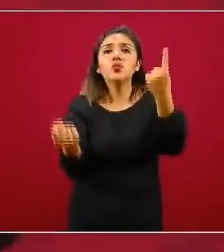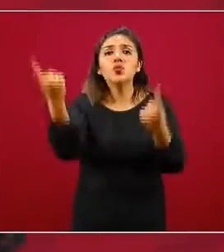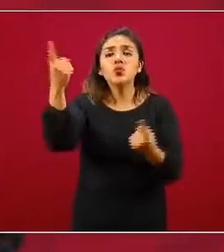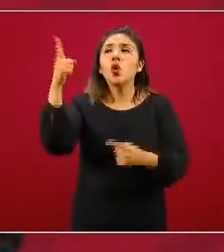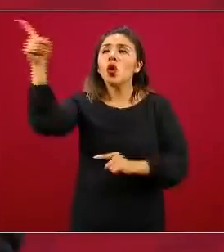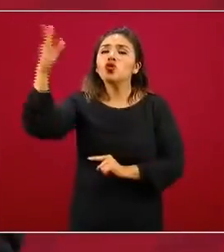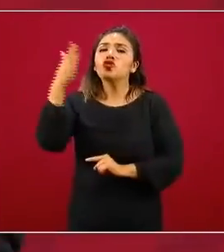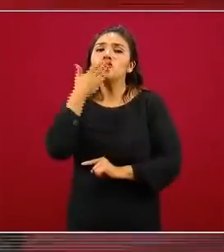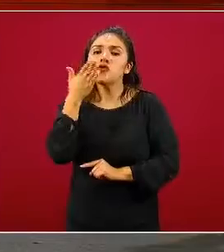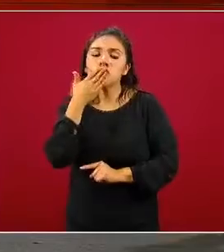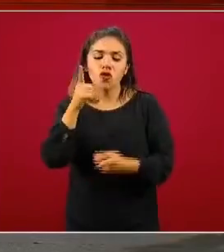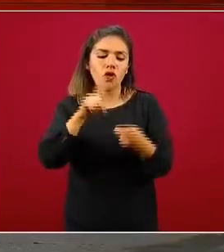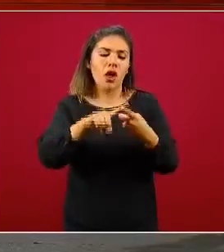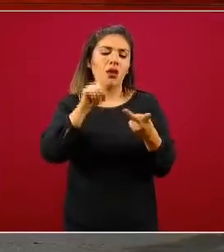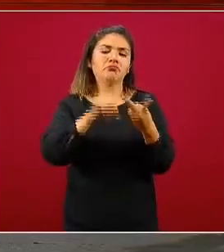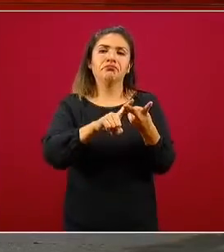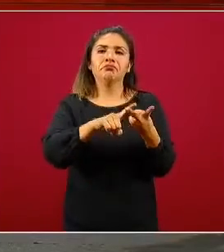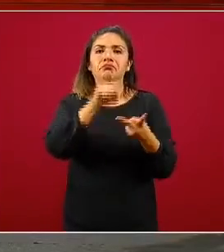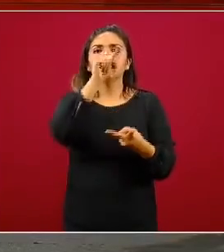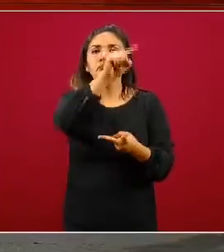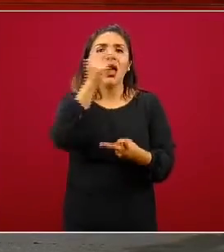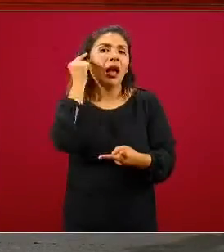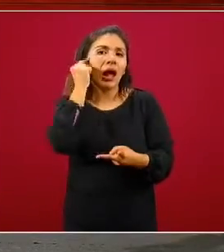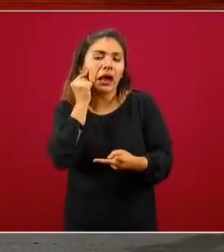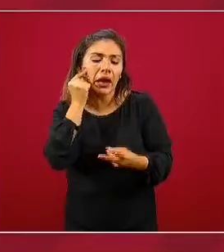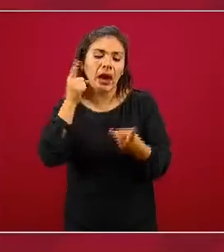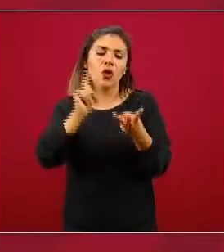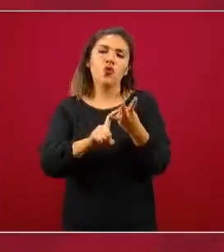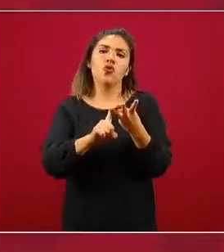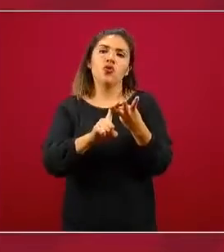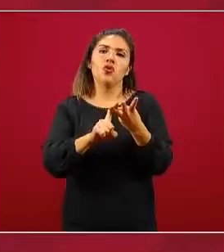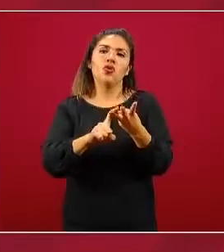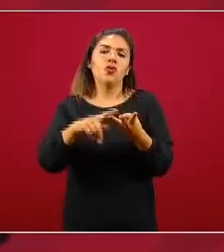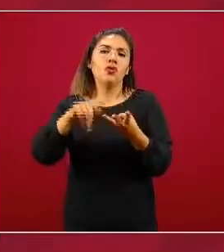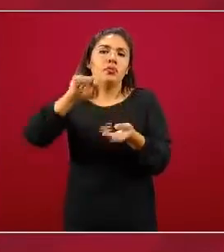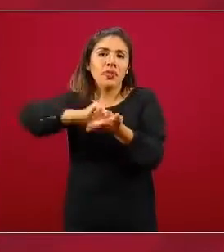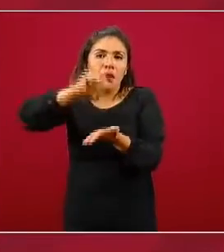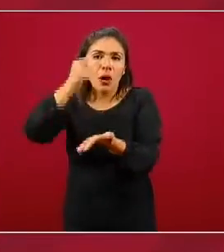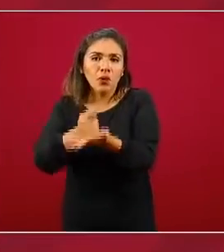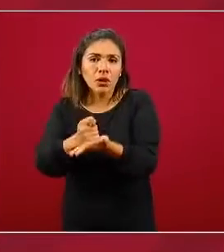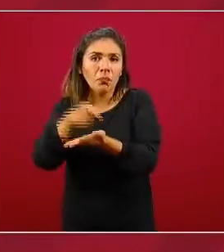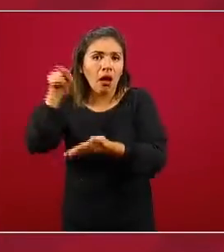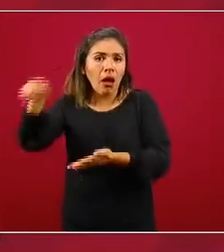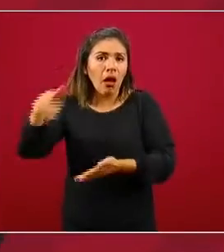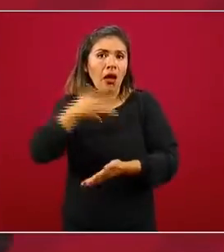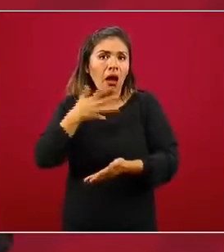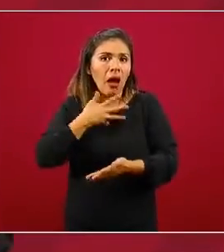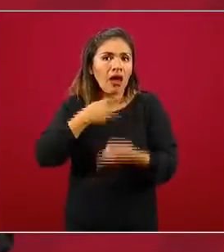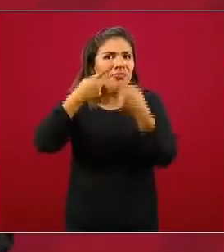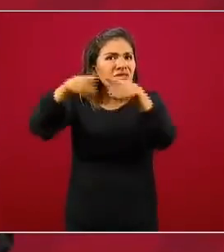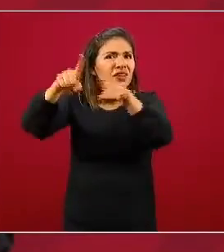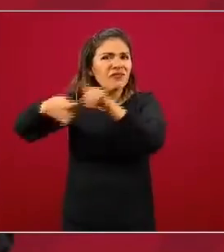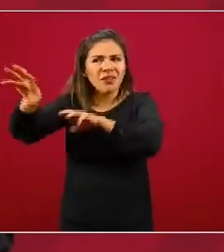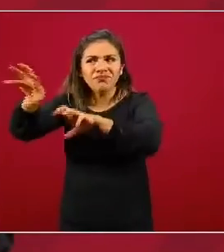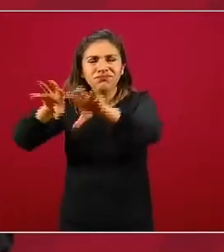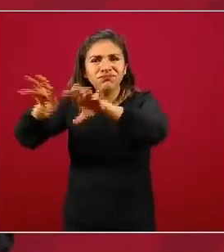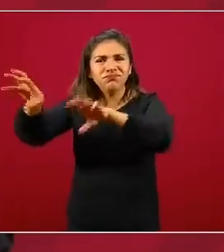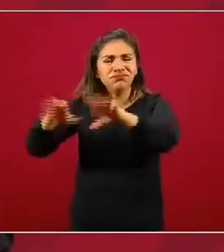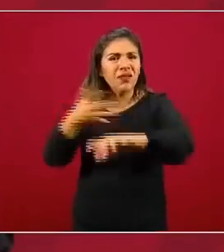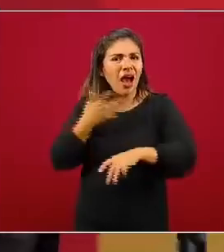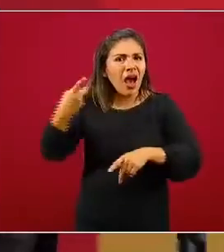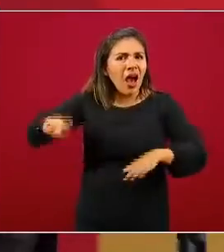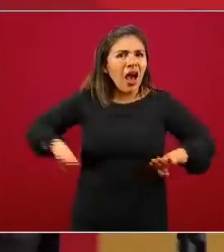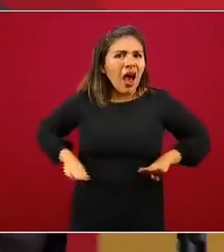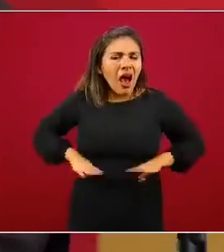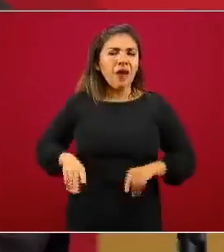de Sonora, la de Guerrero, la de Tamaulipas, que tiene incluso patrones de distribución diferentes,